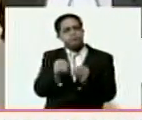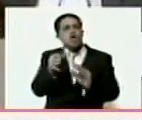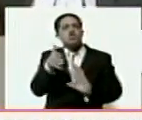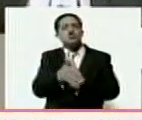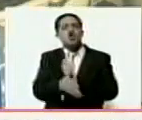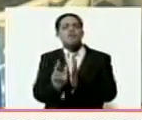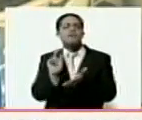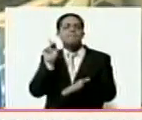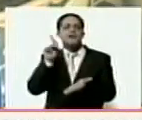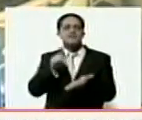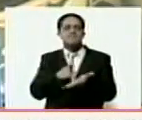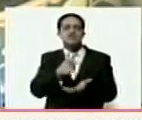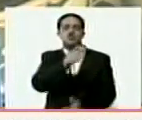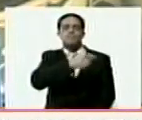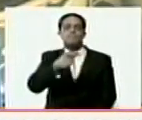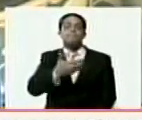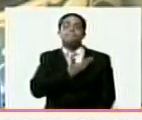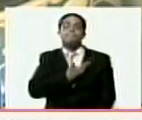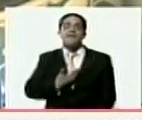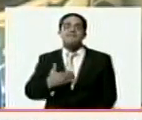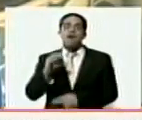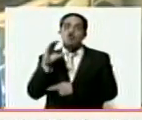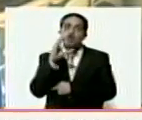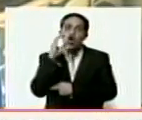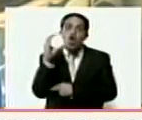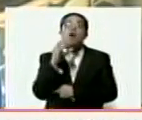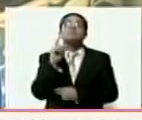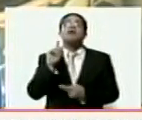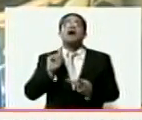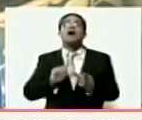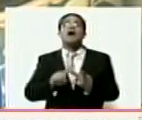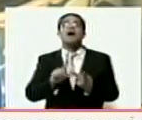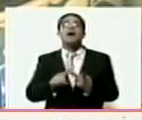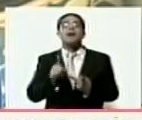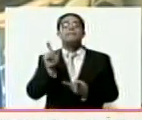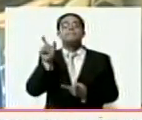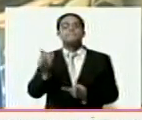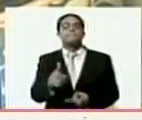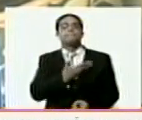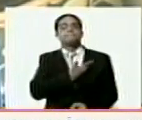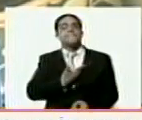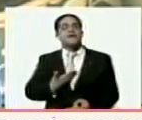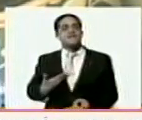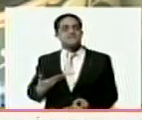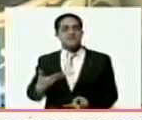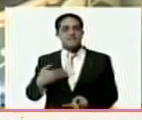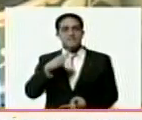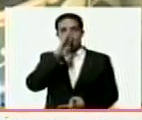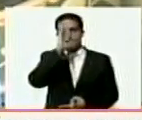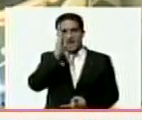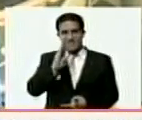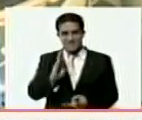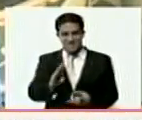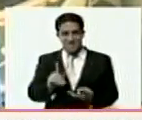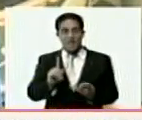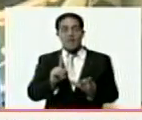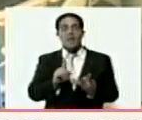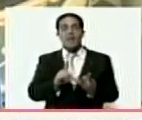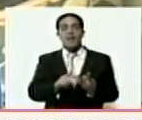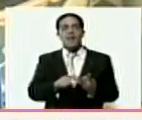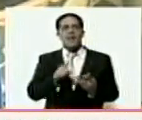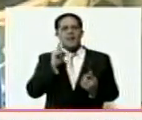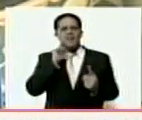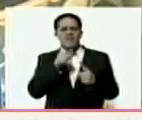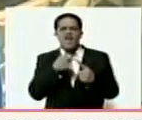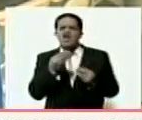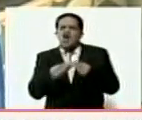participación de los presidentes de Colombia y de Brasil, Jair Bolsonaro e Iván Duque, para intervenir